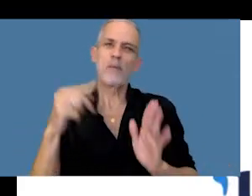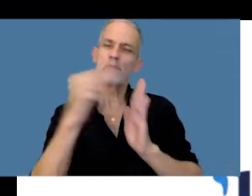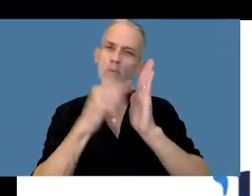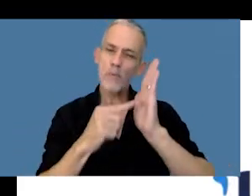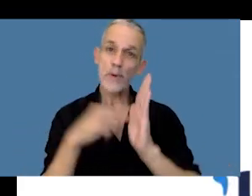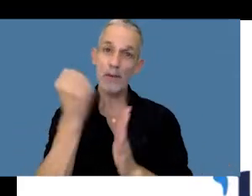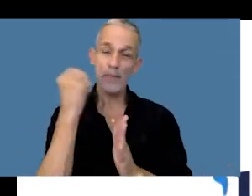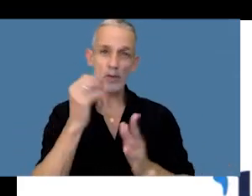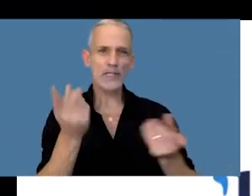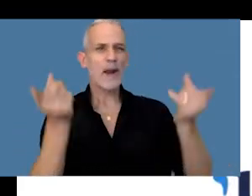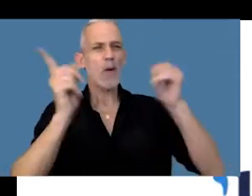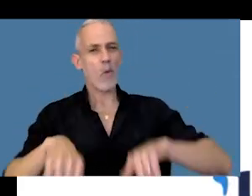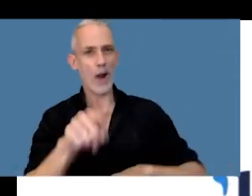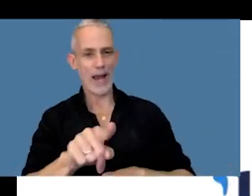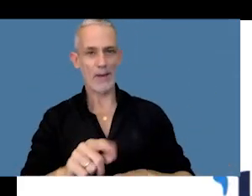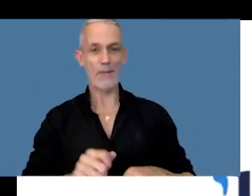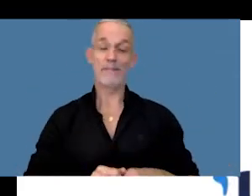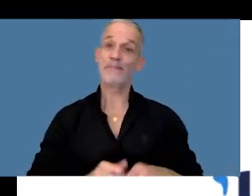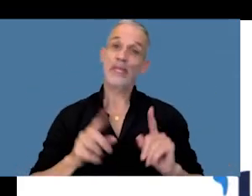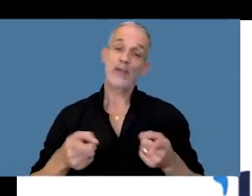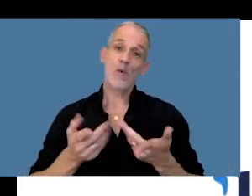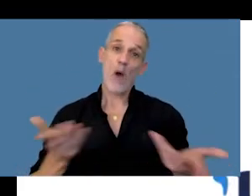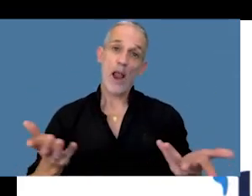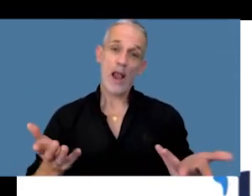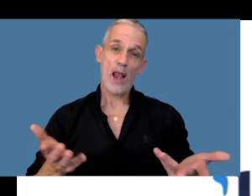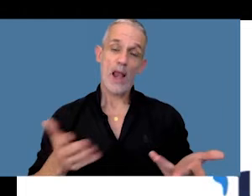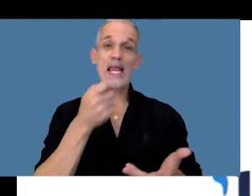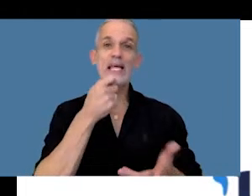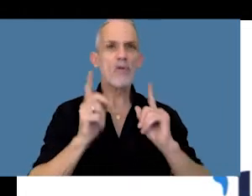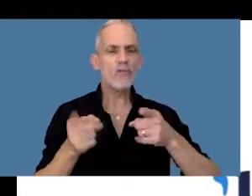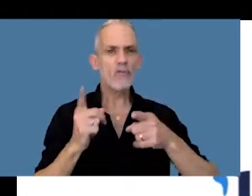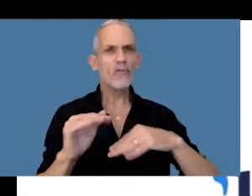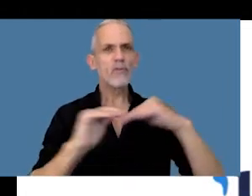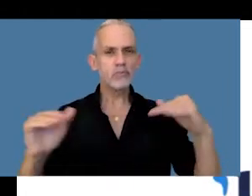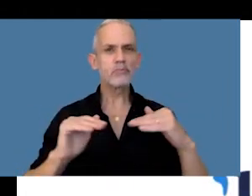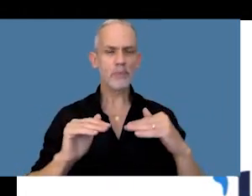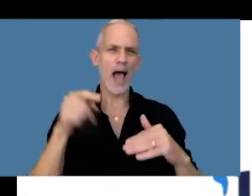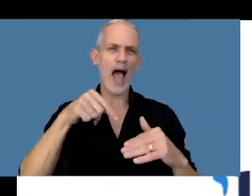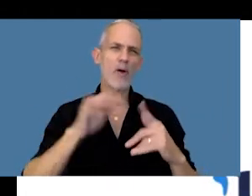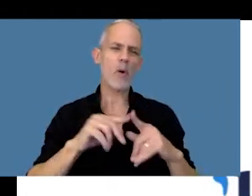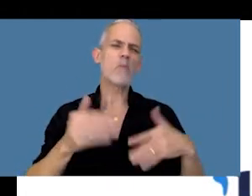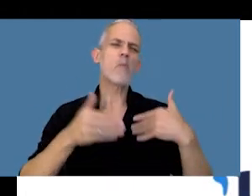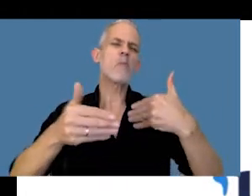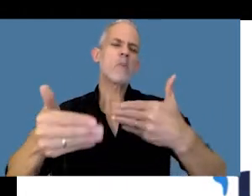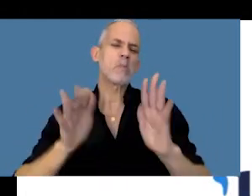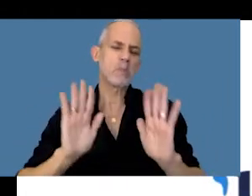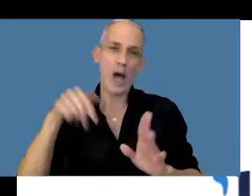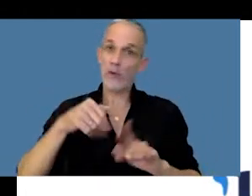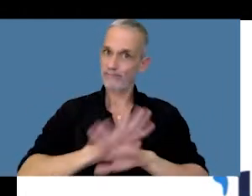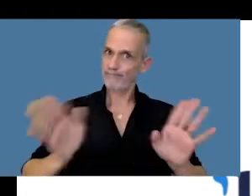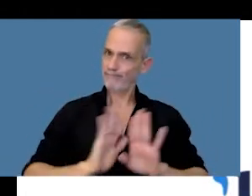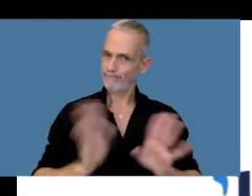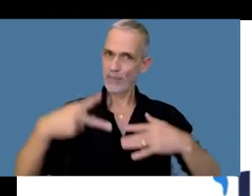el reenganche. De todas maneras, sigue vigente, bueno, ahora hubo moratorias, ahora no las hay más, pero bueno,